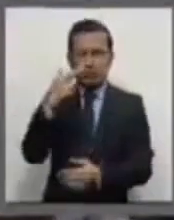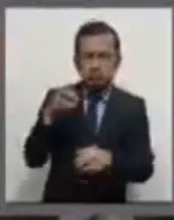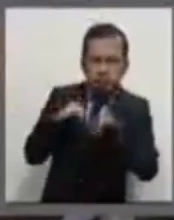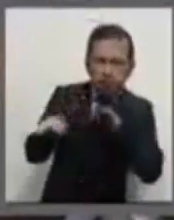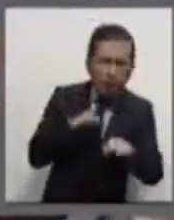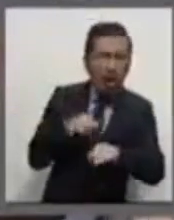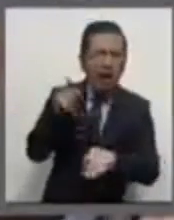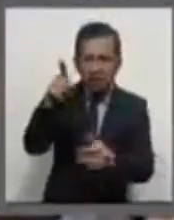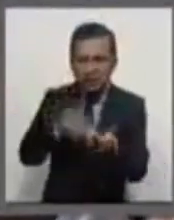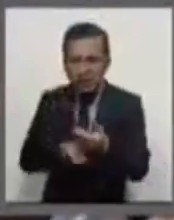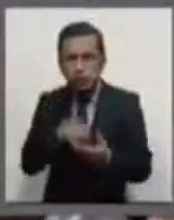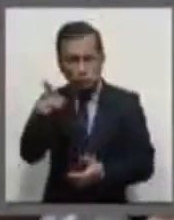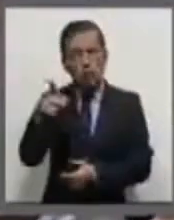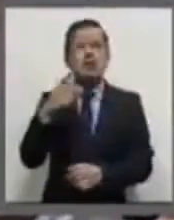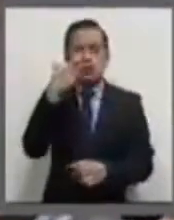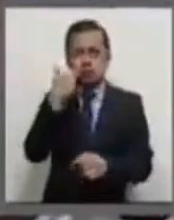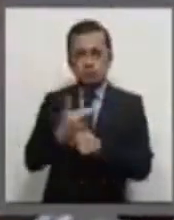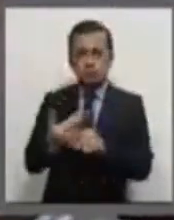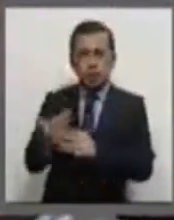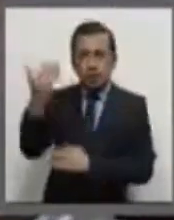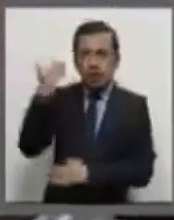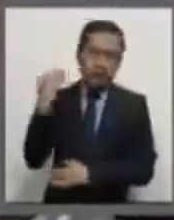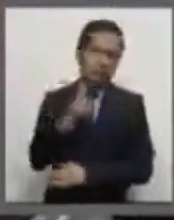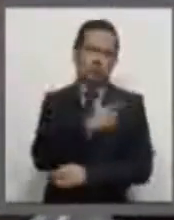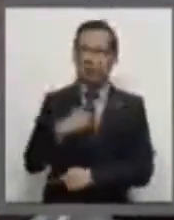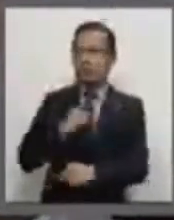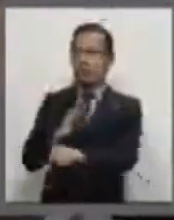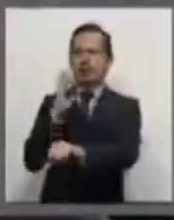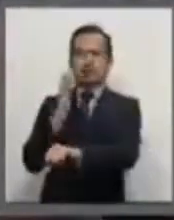las instituciones de Procuración de Justicia en el Estado,